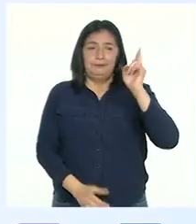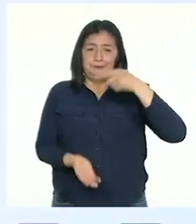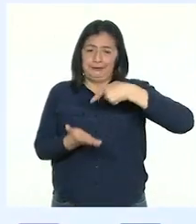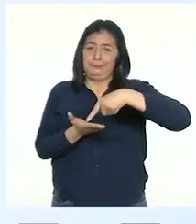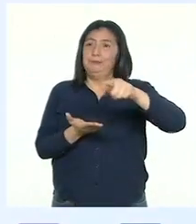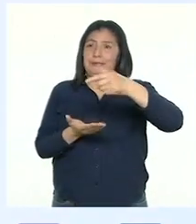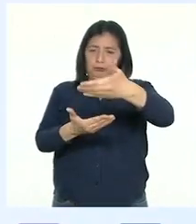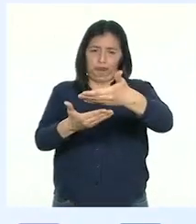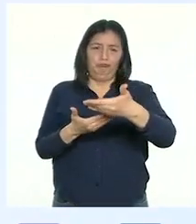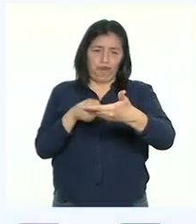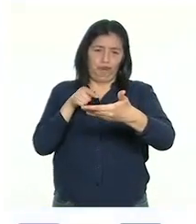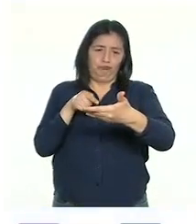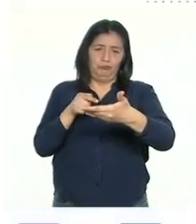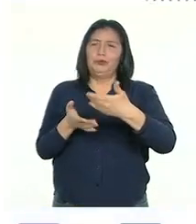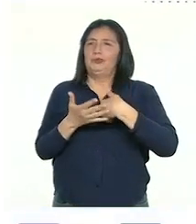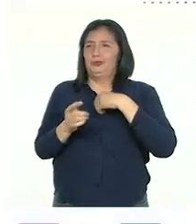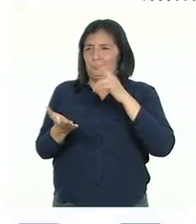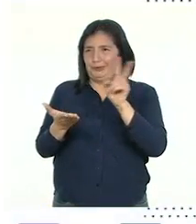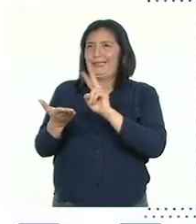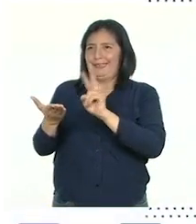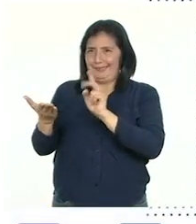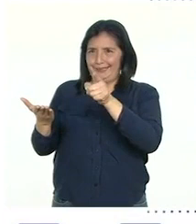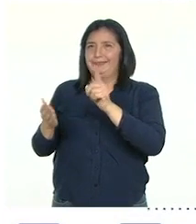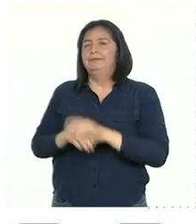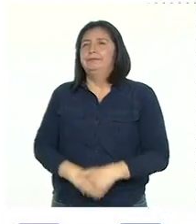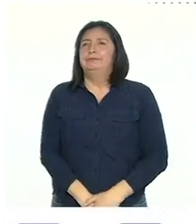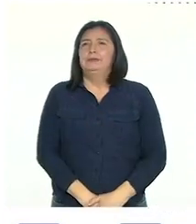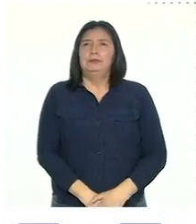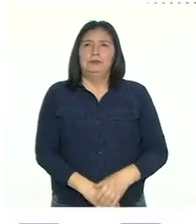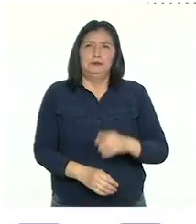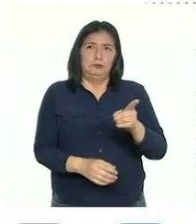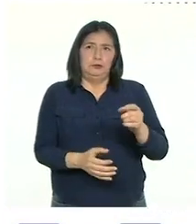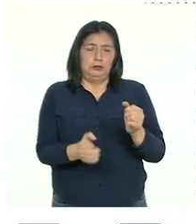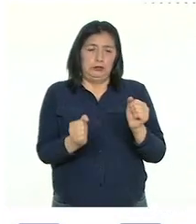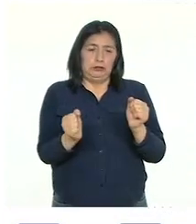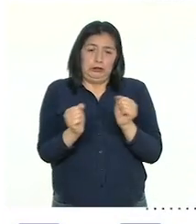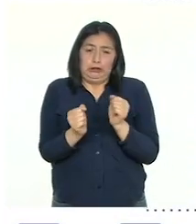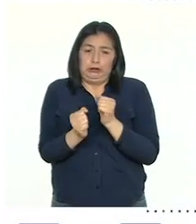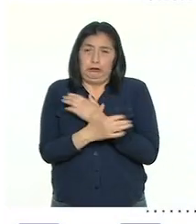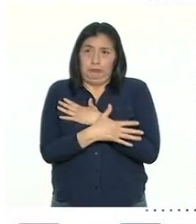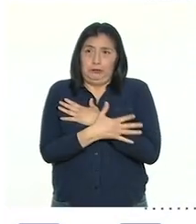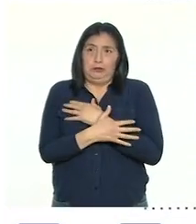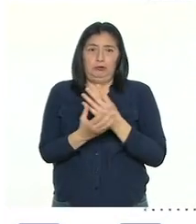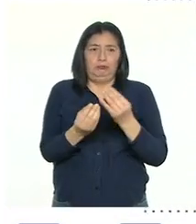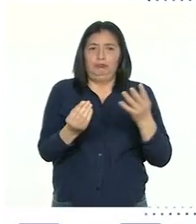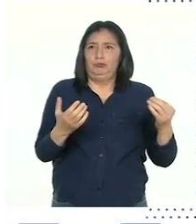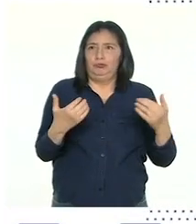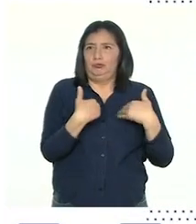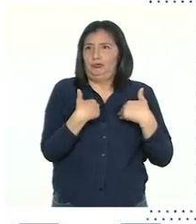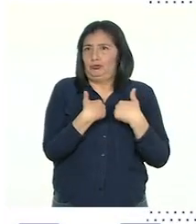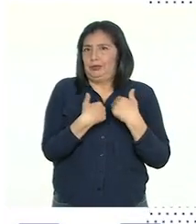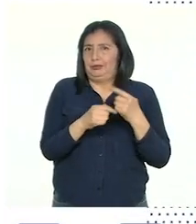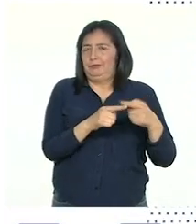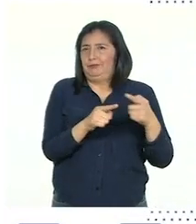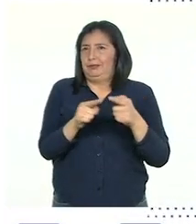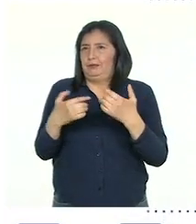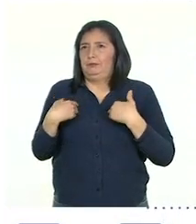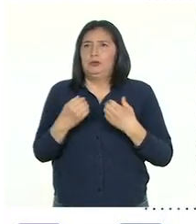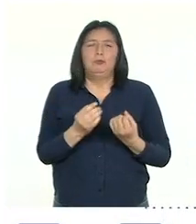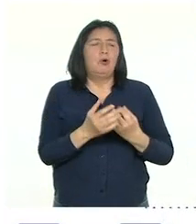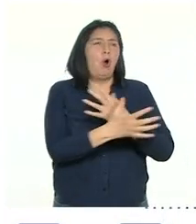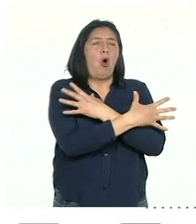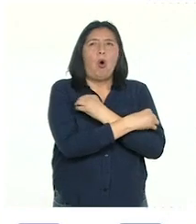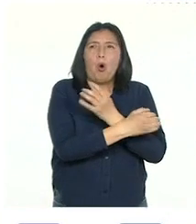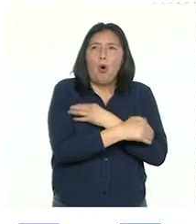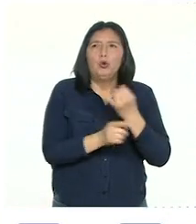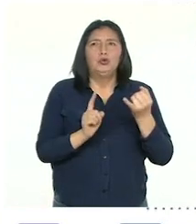esta información. Se las leeré. En invierno, muchas especies animales como los